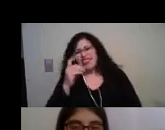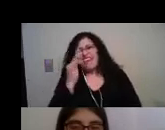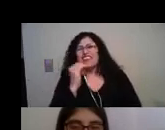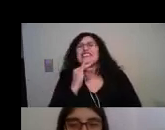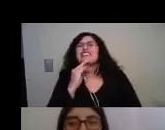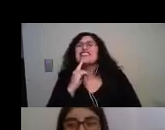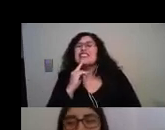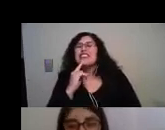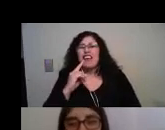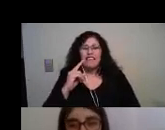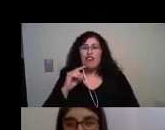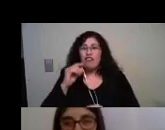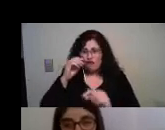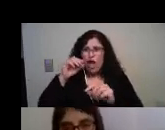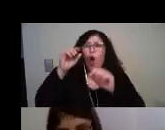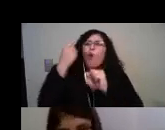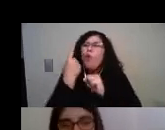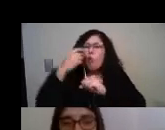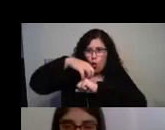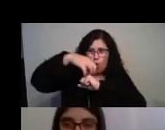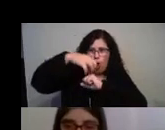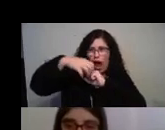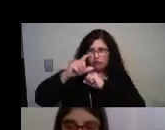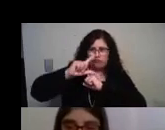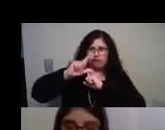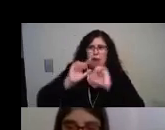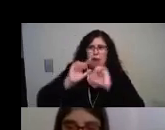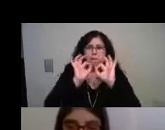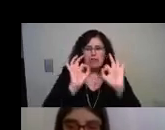las 24 horas de duración.